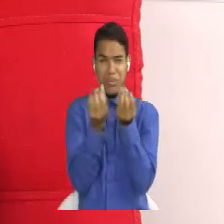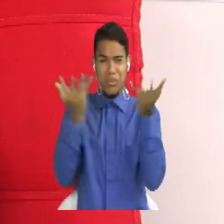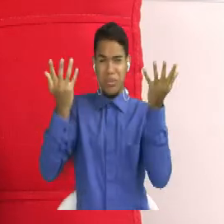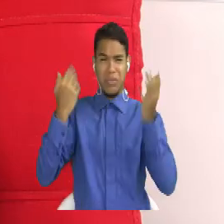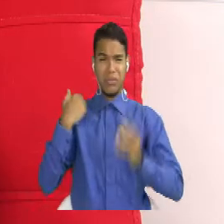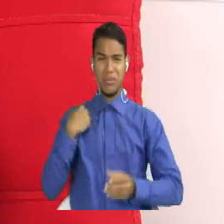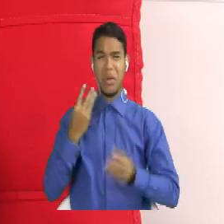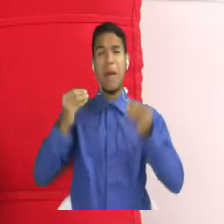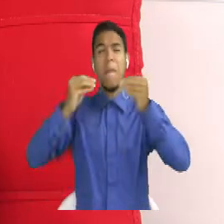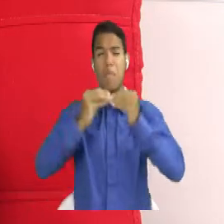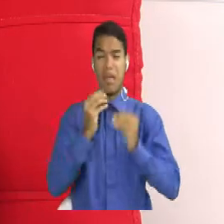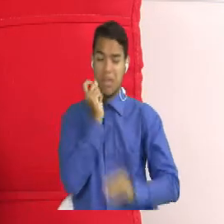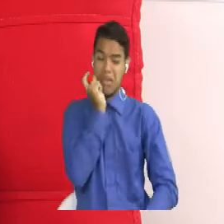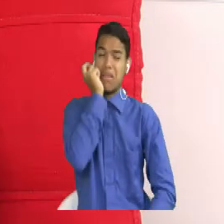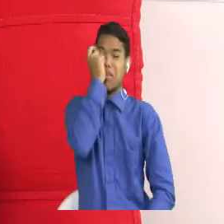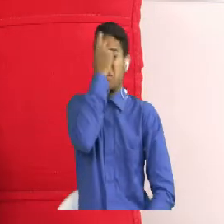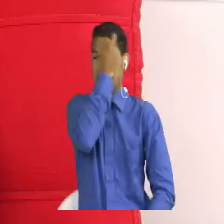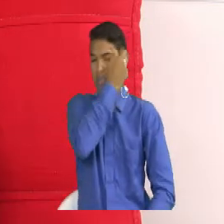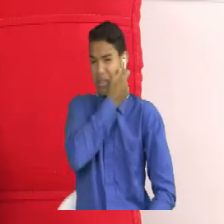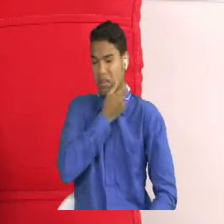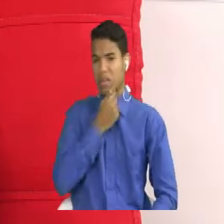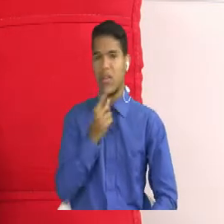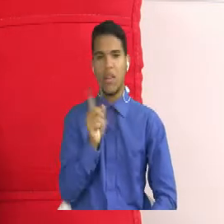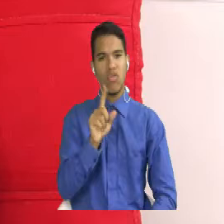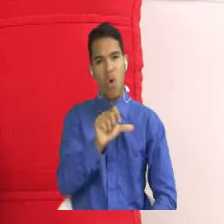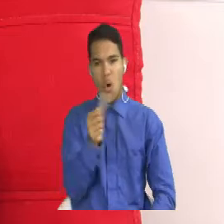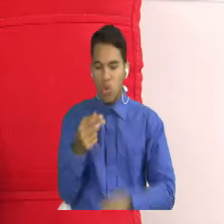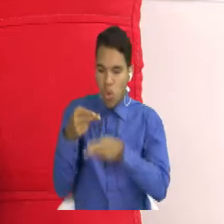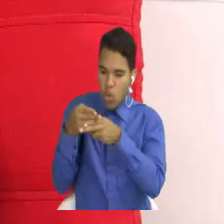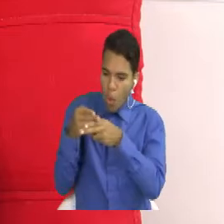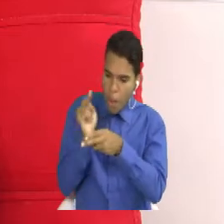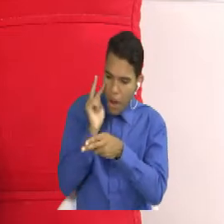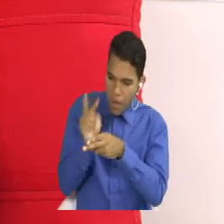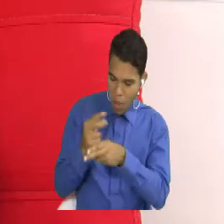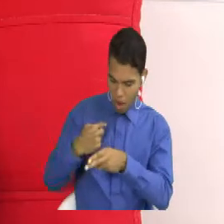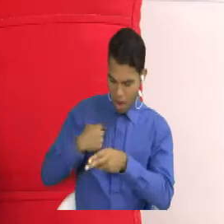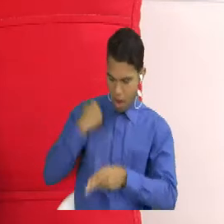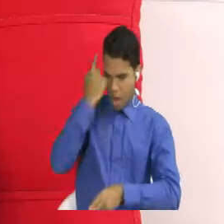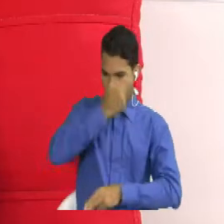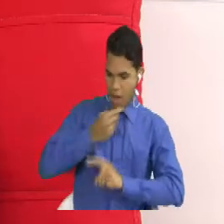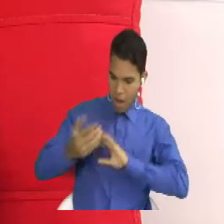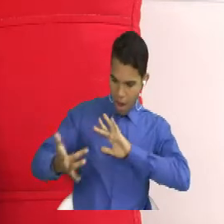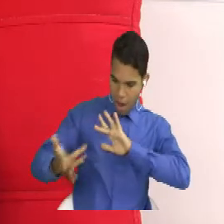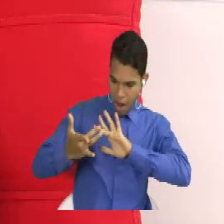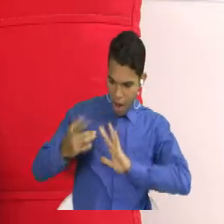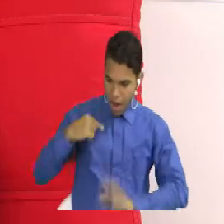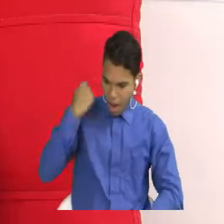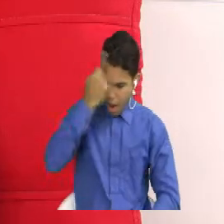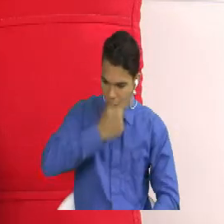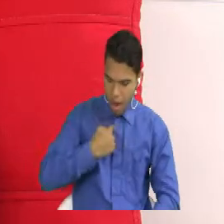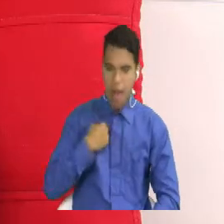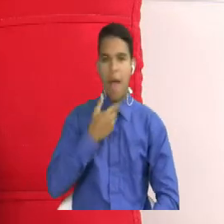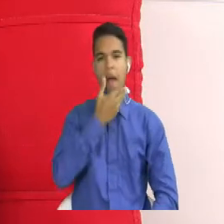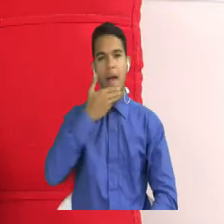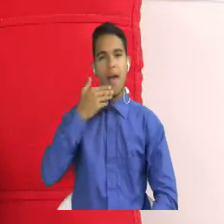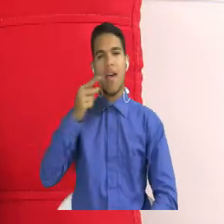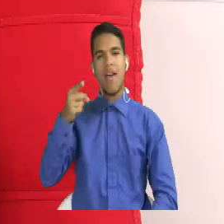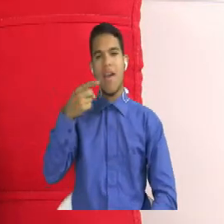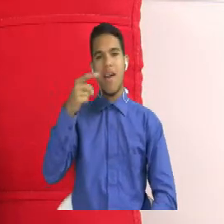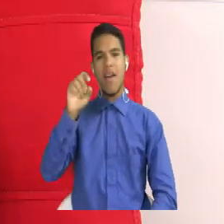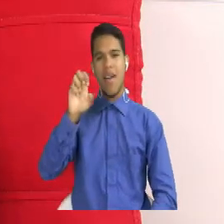piel. Entonces, para pieles grasas o mixtas, lo más recomendable es usar geles